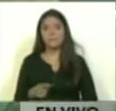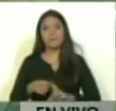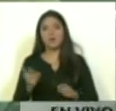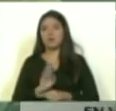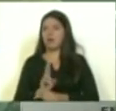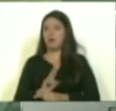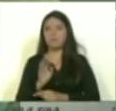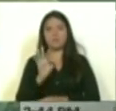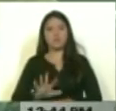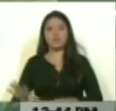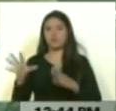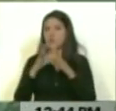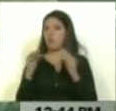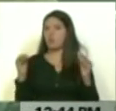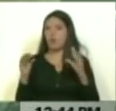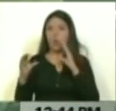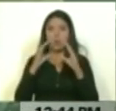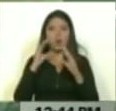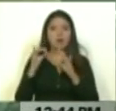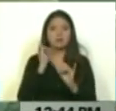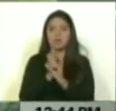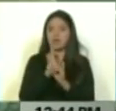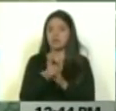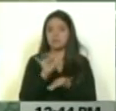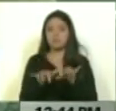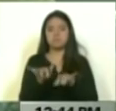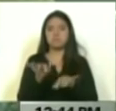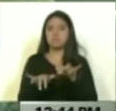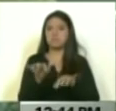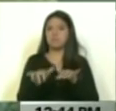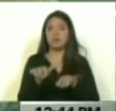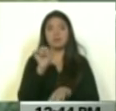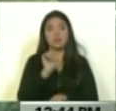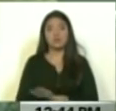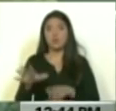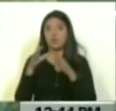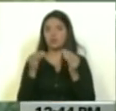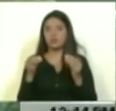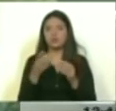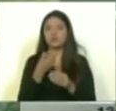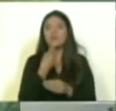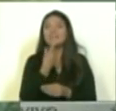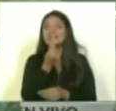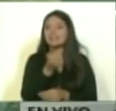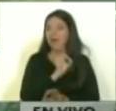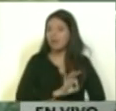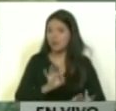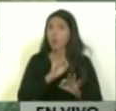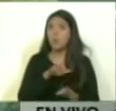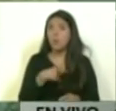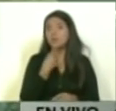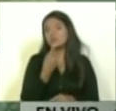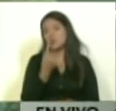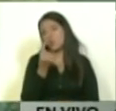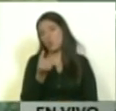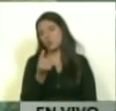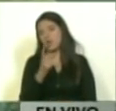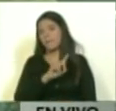de comunicación, las páginas web de todos estos medios, no voy a nombrar ninguna, pudiera nombrar a una,